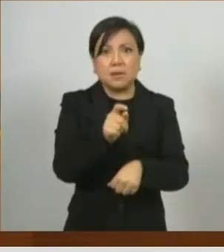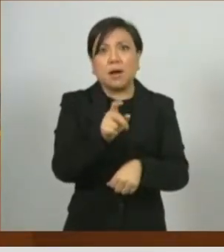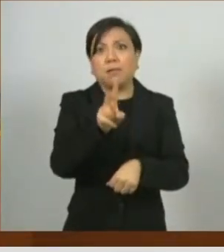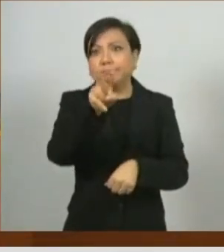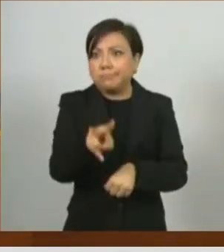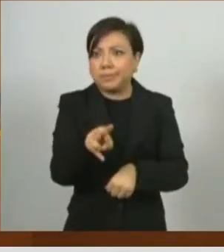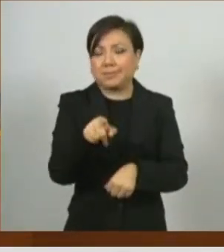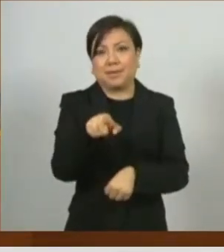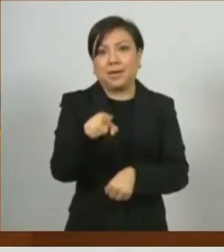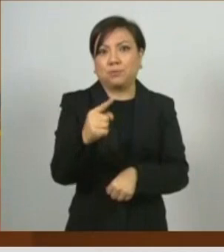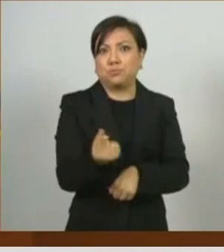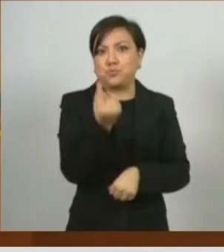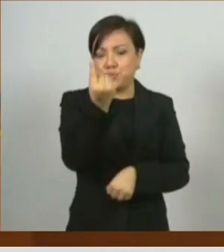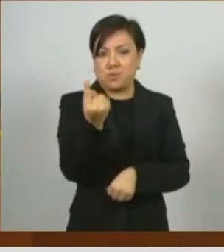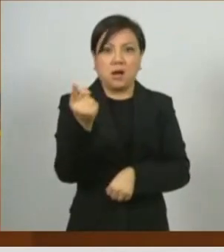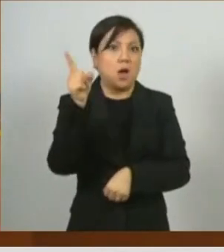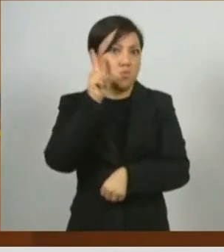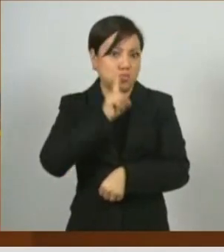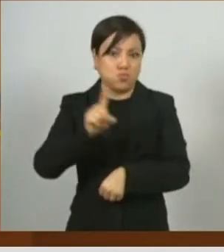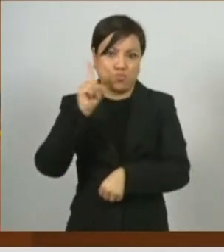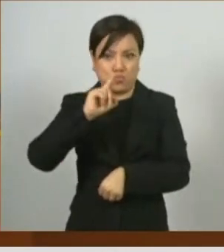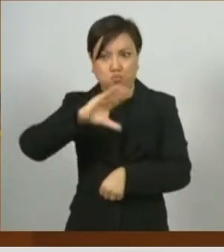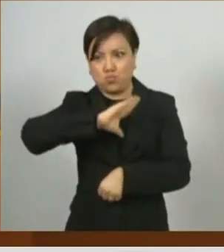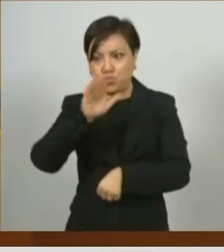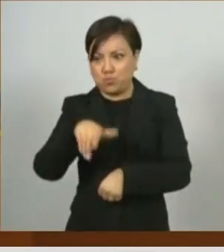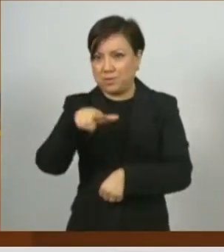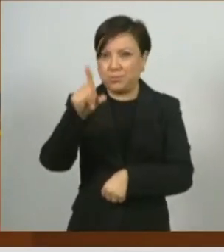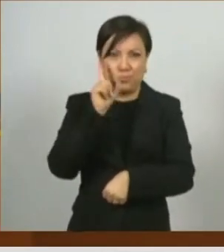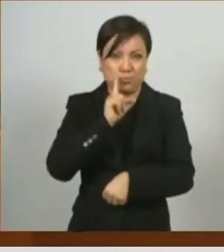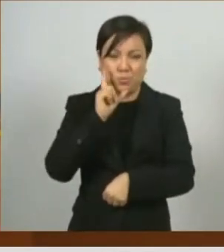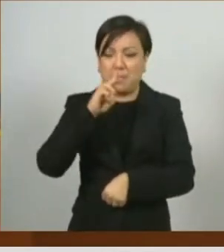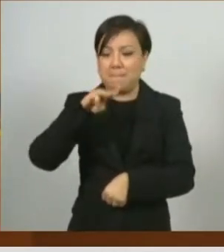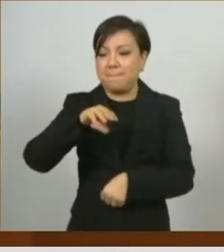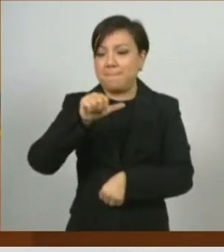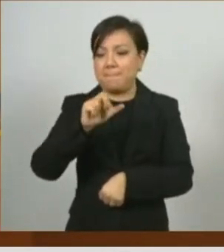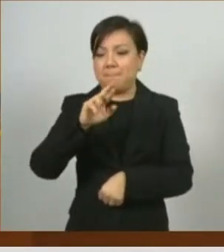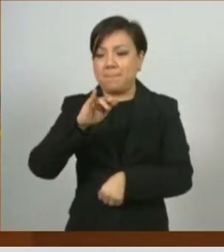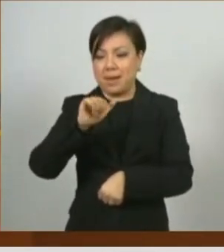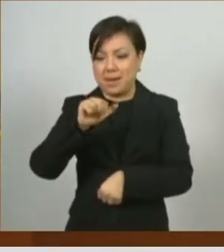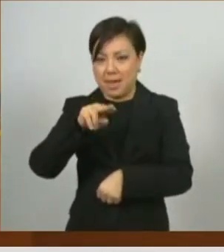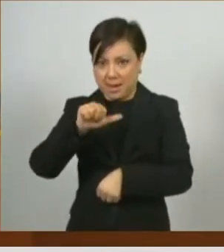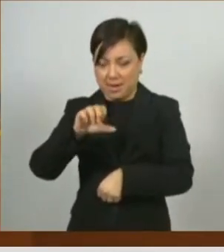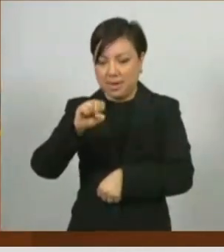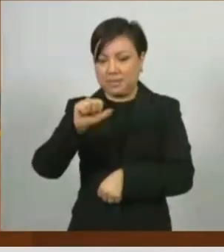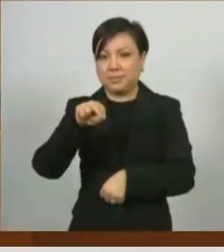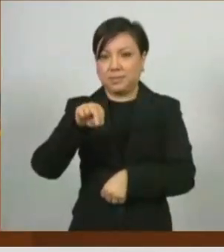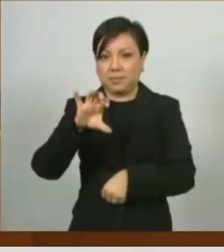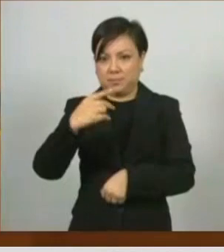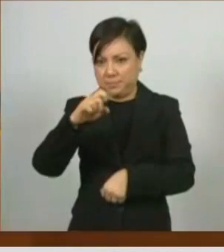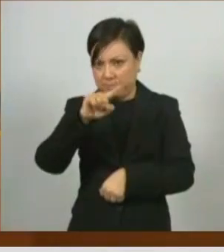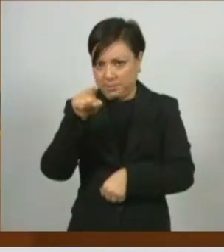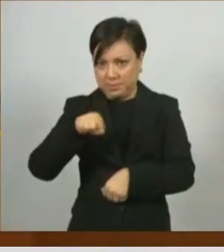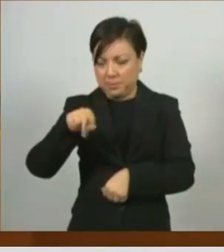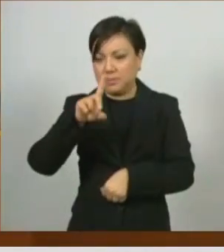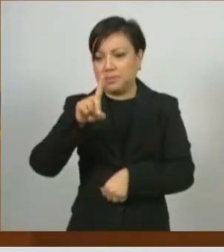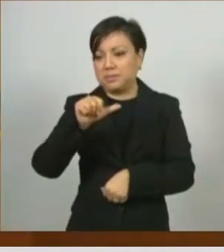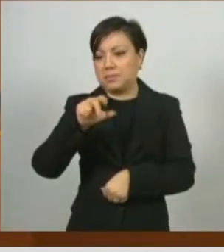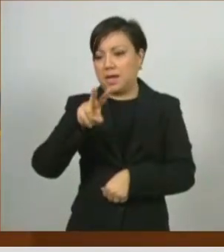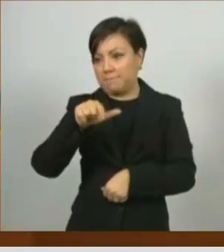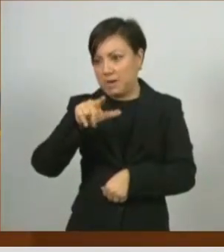de una compañera de marianna de lourdes sánchez dávalos solicitó a